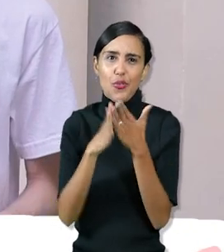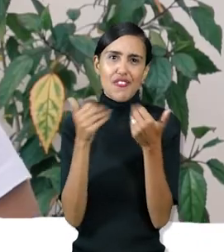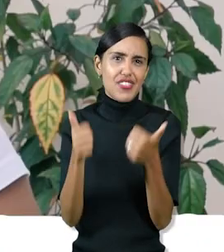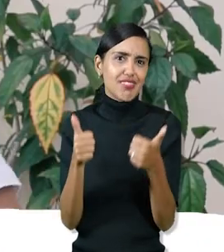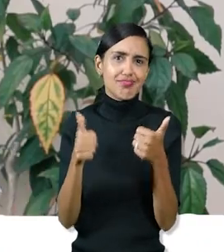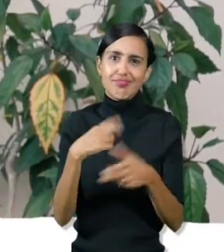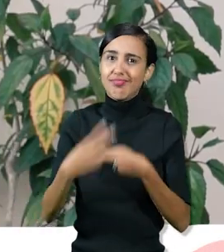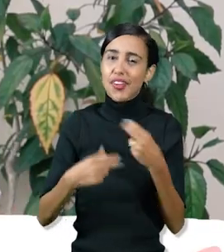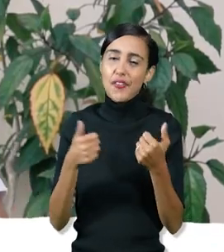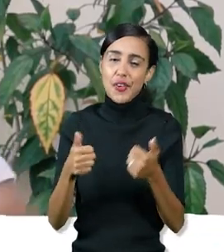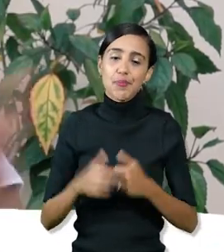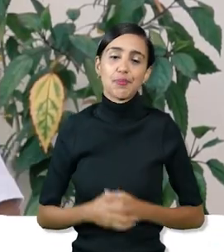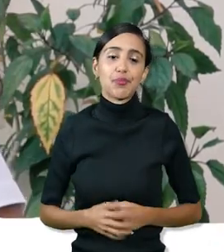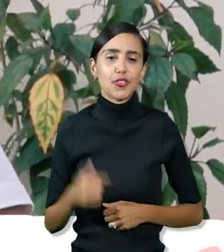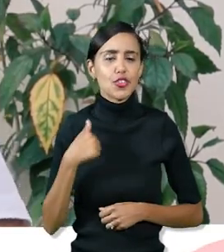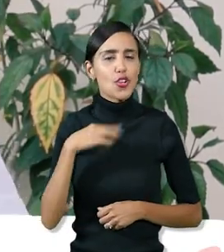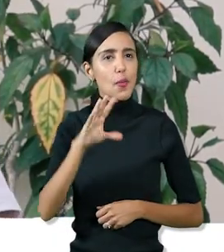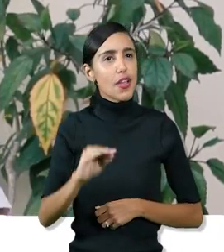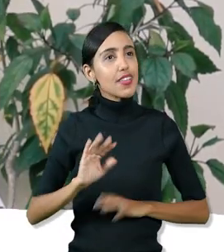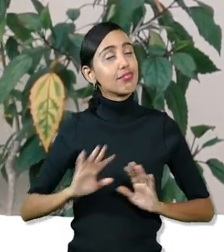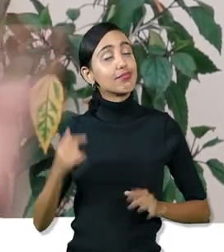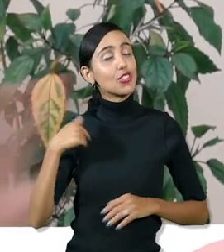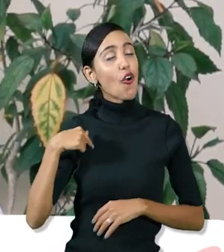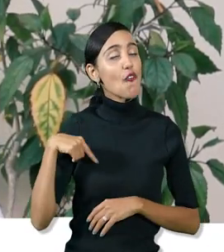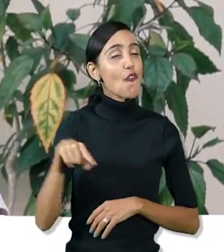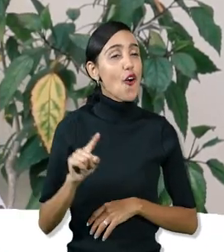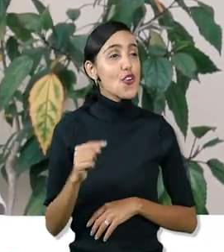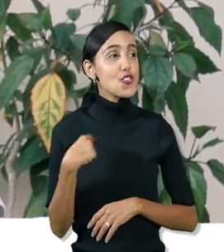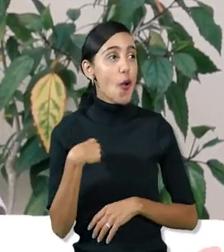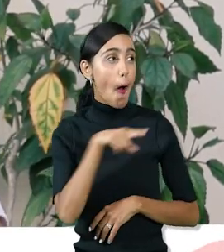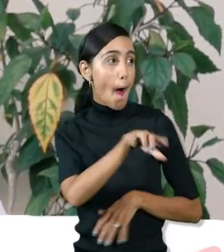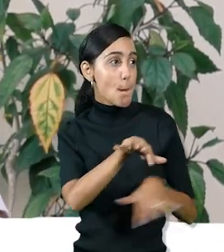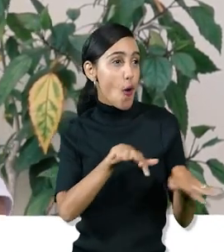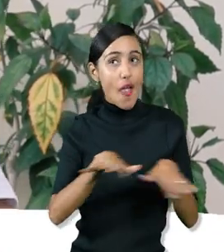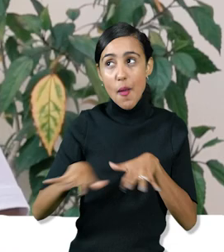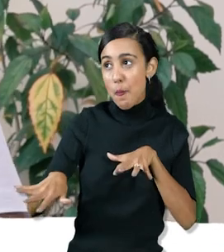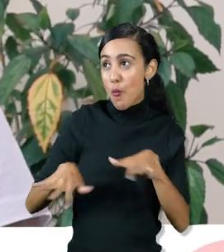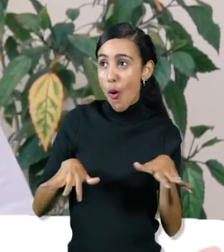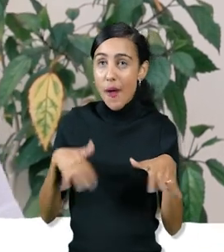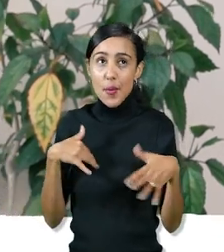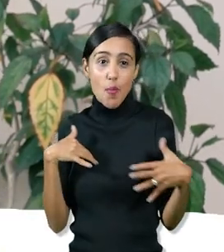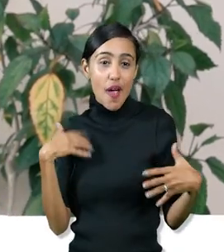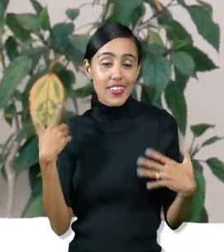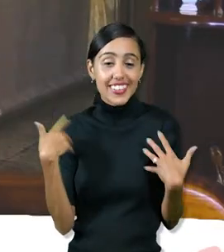bien. Yo me digo, Elise bebe para allá, Elise me mueve esto, mueve aquello.